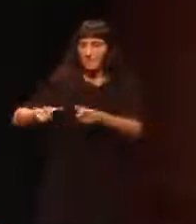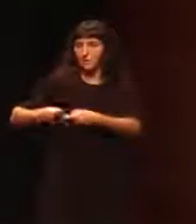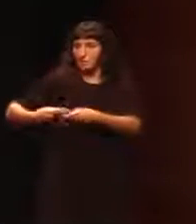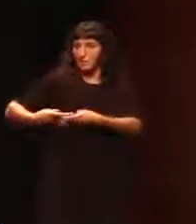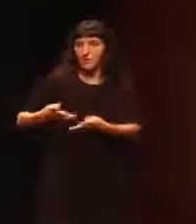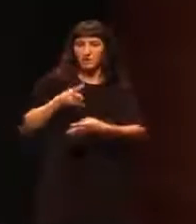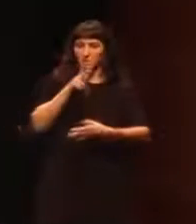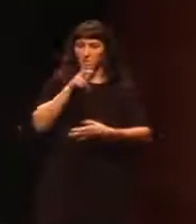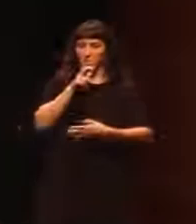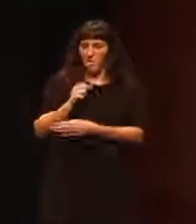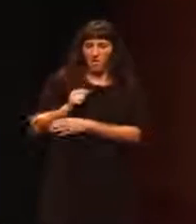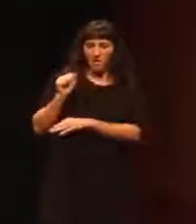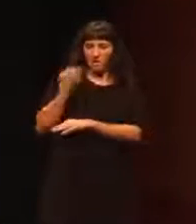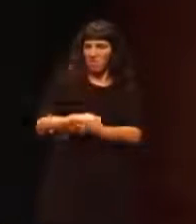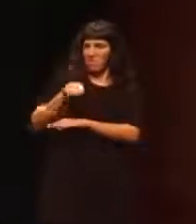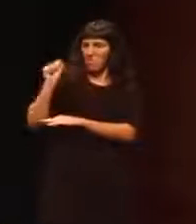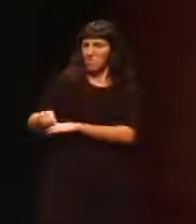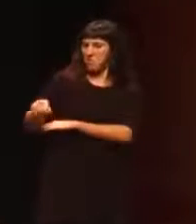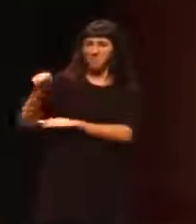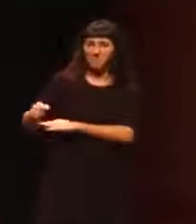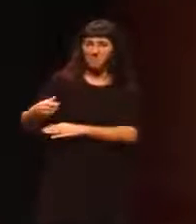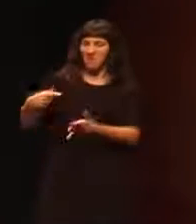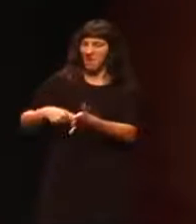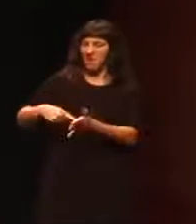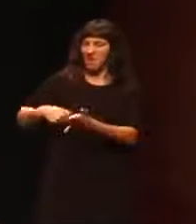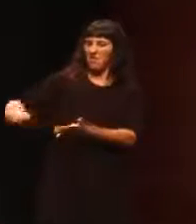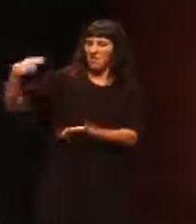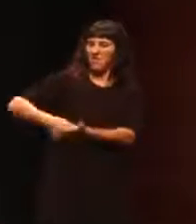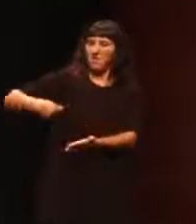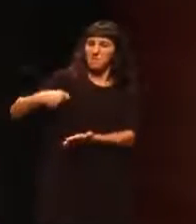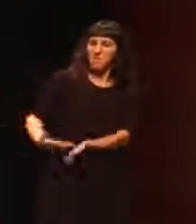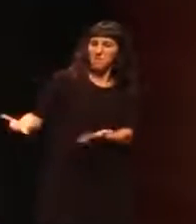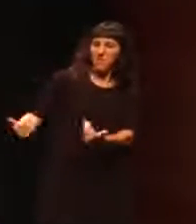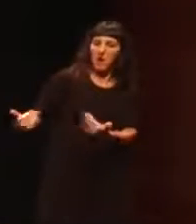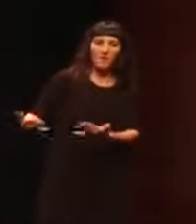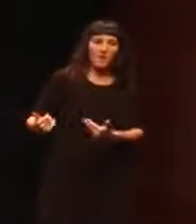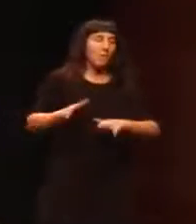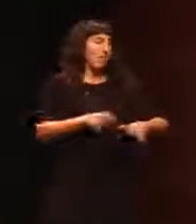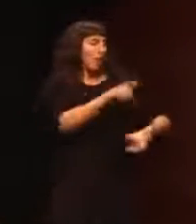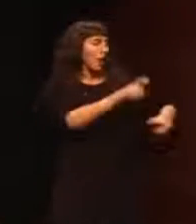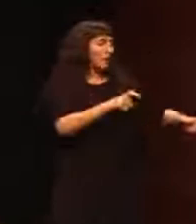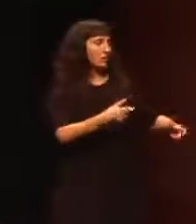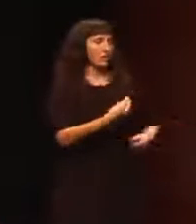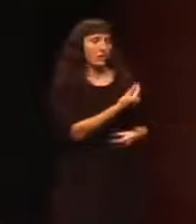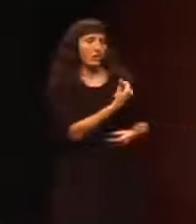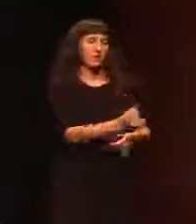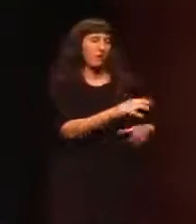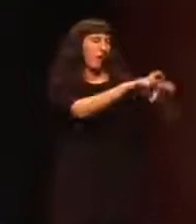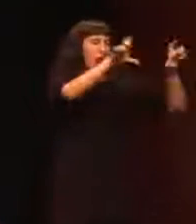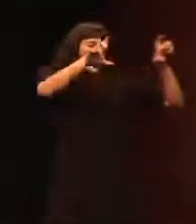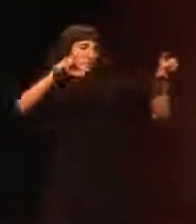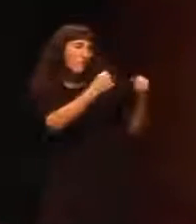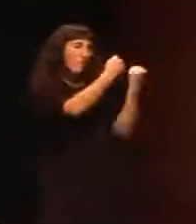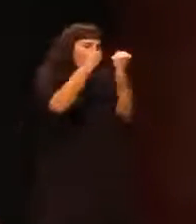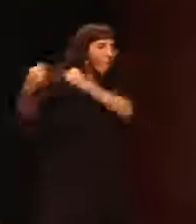decente, a la que le hacía pagar con sangre hasta la última deuda, y al mismo tiempo le perdonaba las deudas a las grandes entidades financieras, a